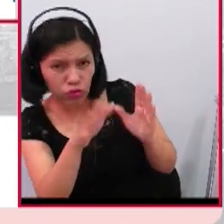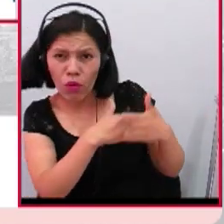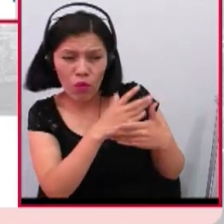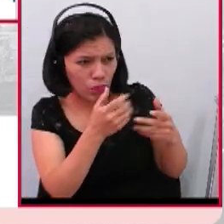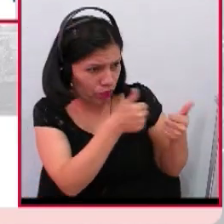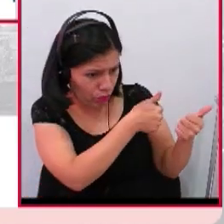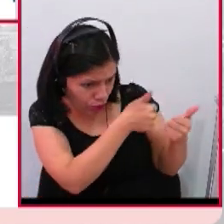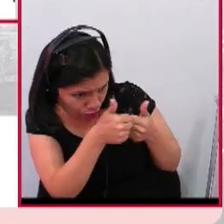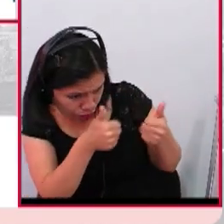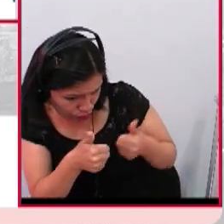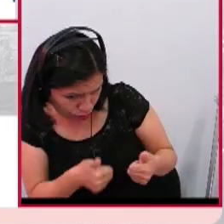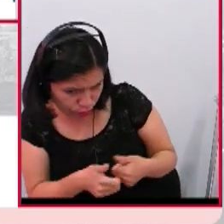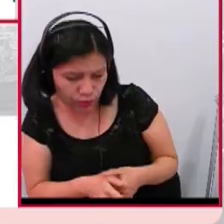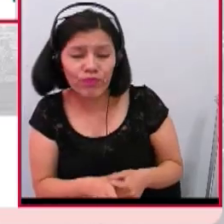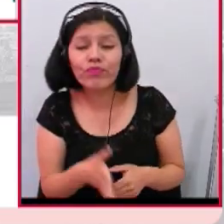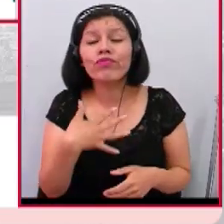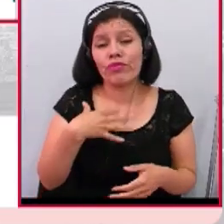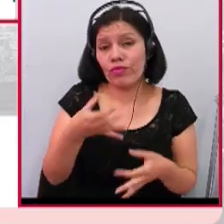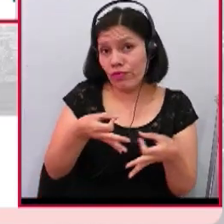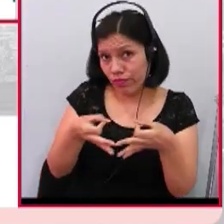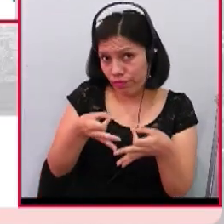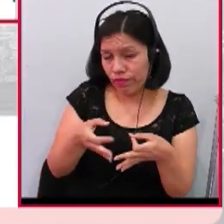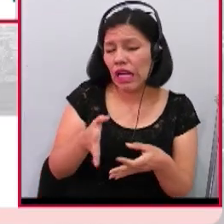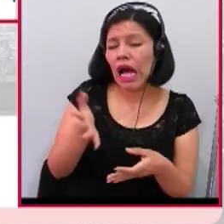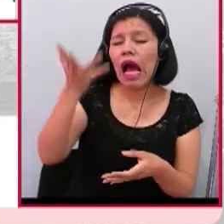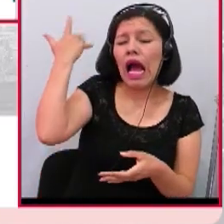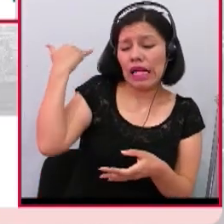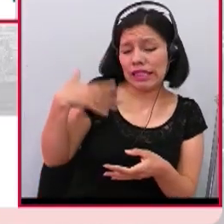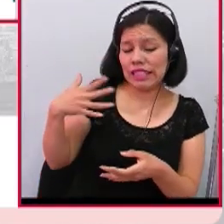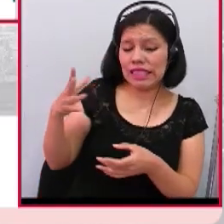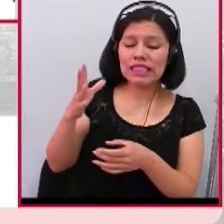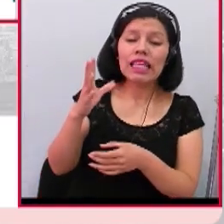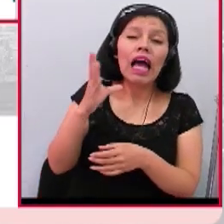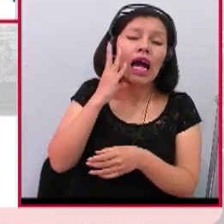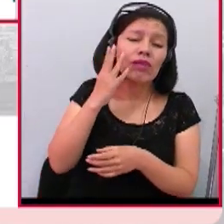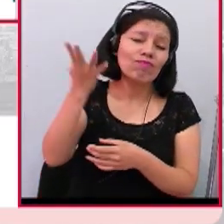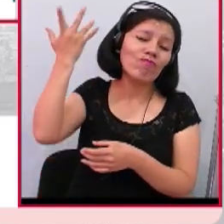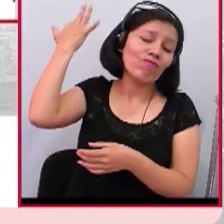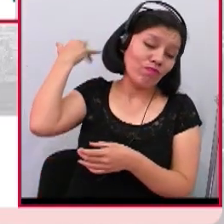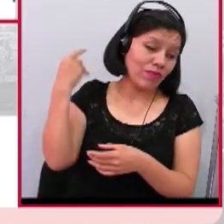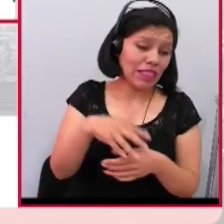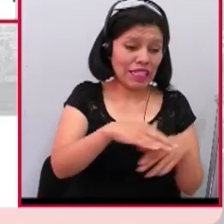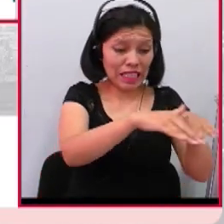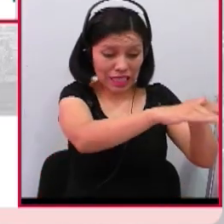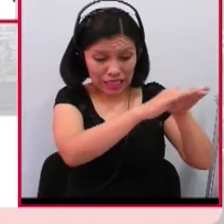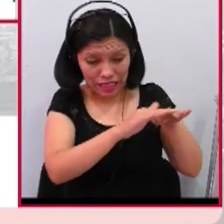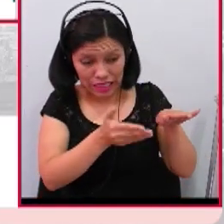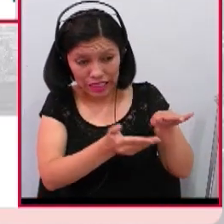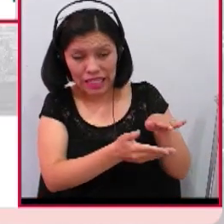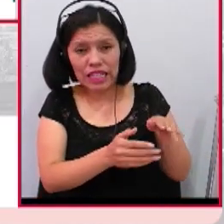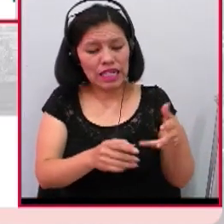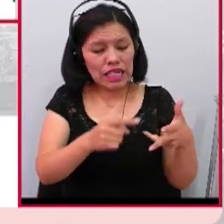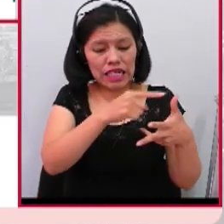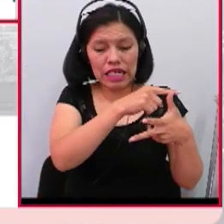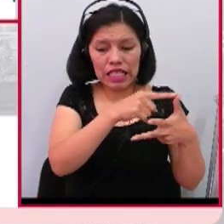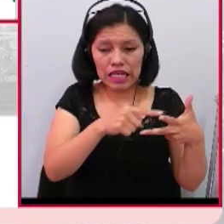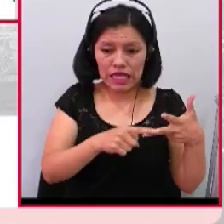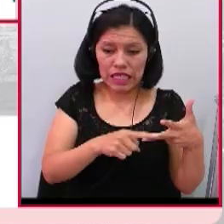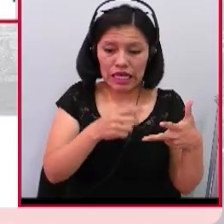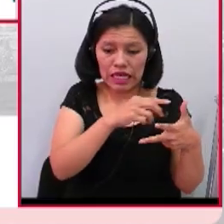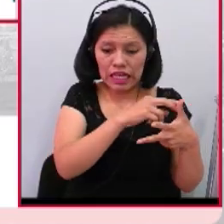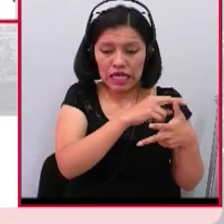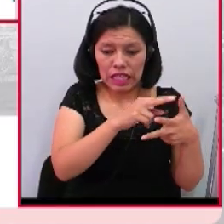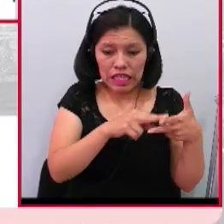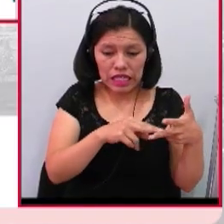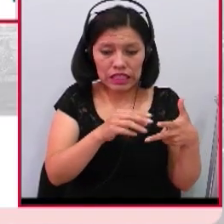aparte, el horno AISA inició solo con 6 termocuplas, 4 de baño y 2 de ladrillo. Y